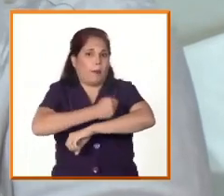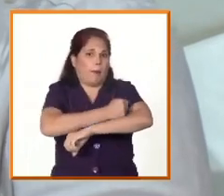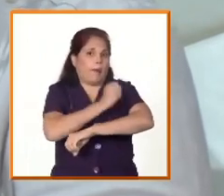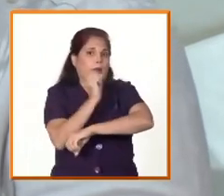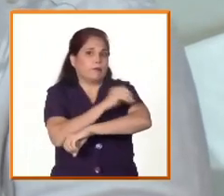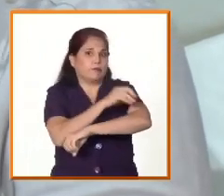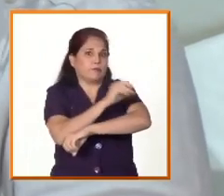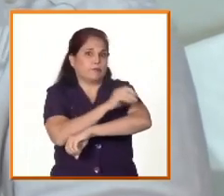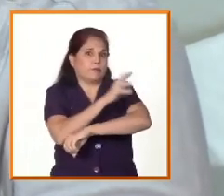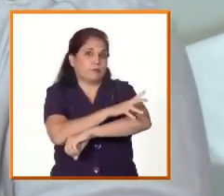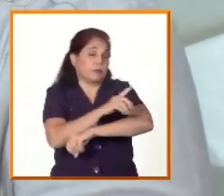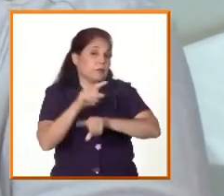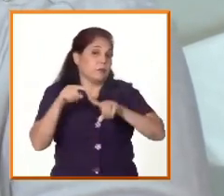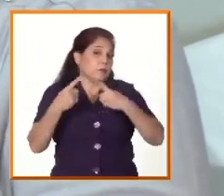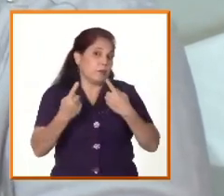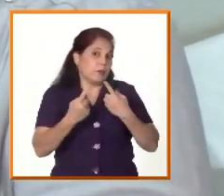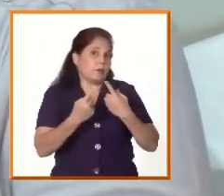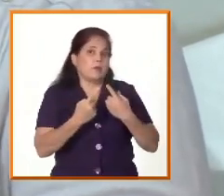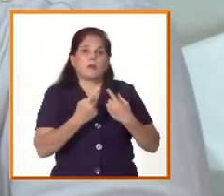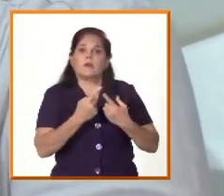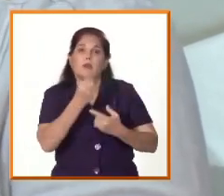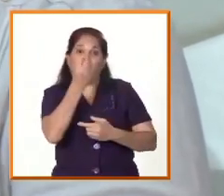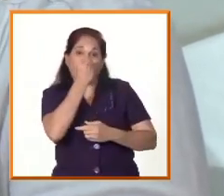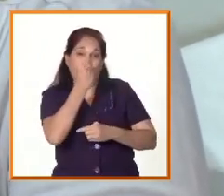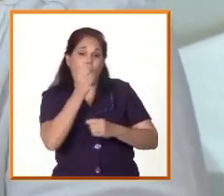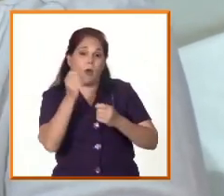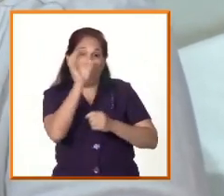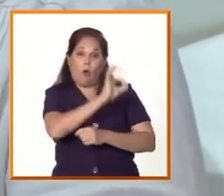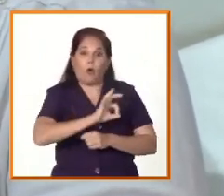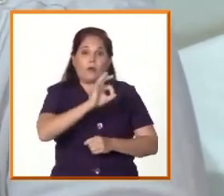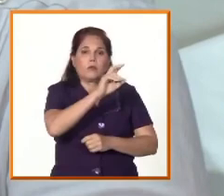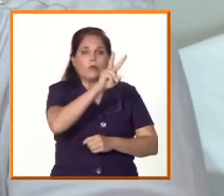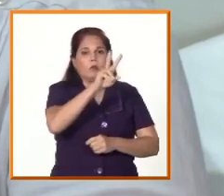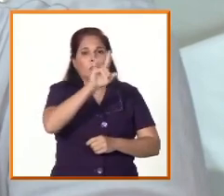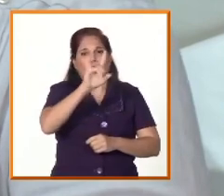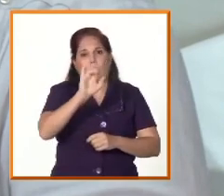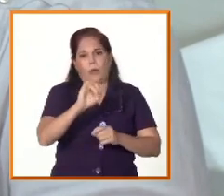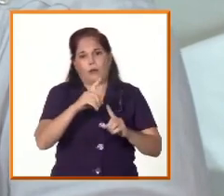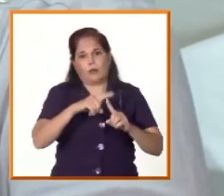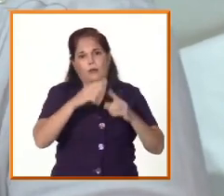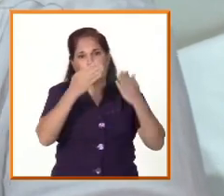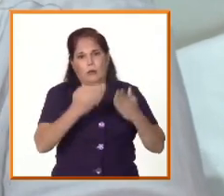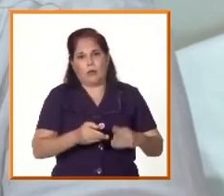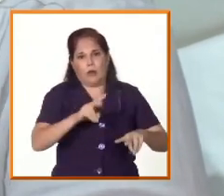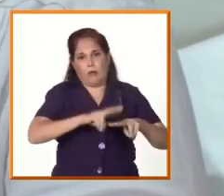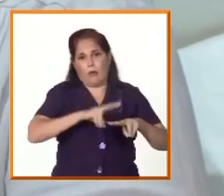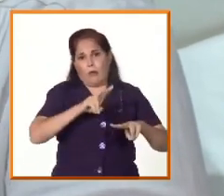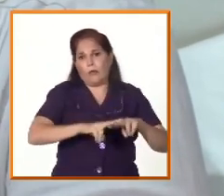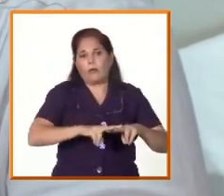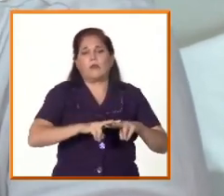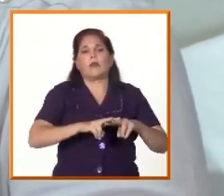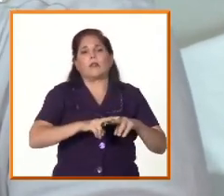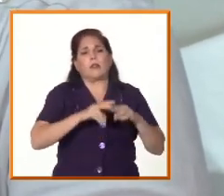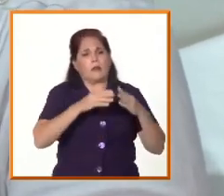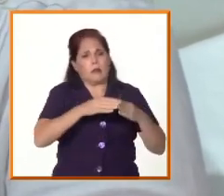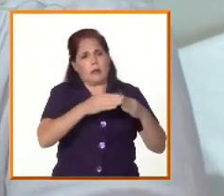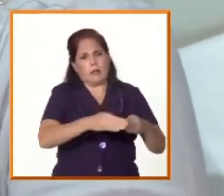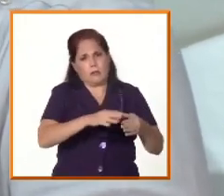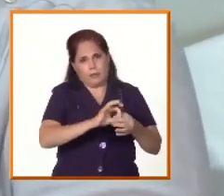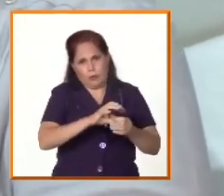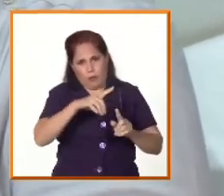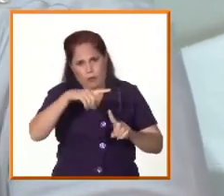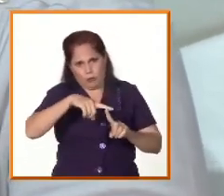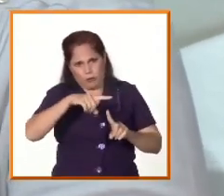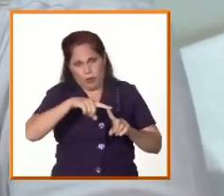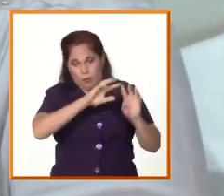son el consumo de las provincias orientales son 290 toneladas entre aquí en Santiago Grama Y guantánamo